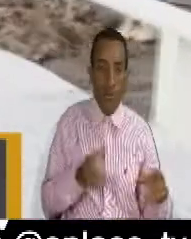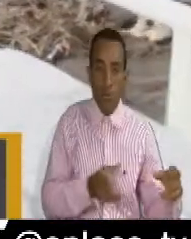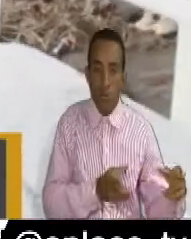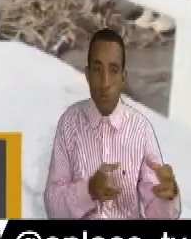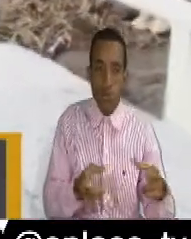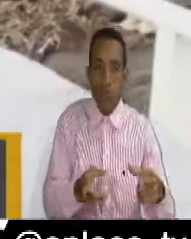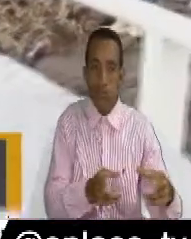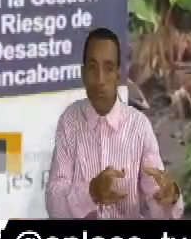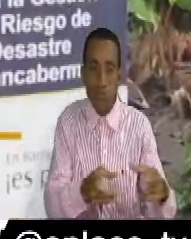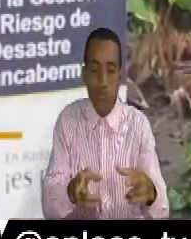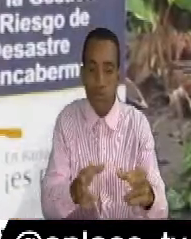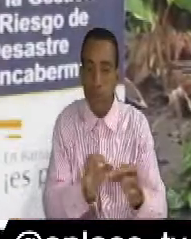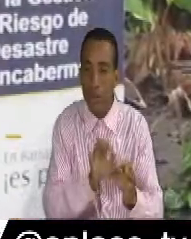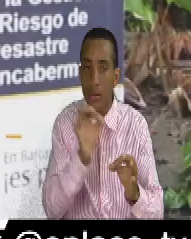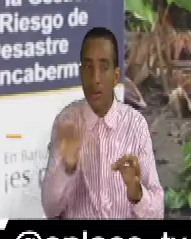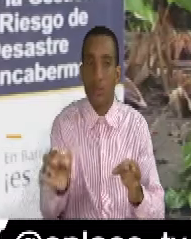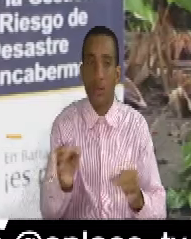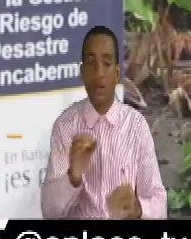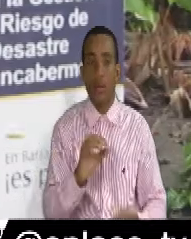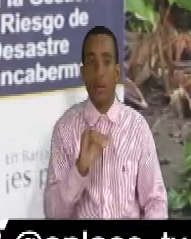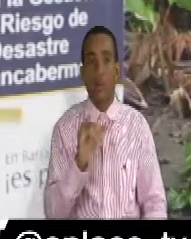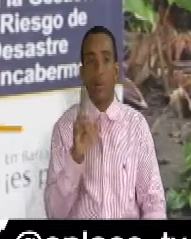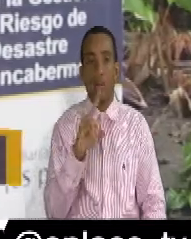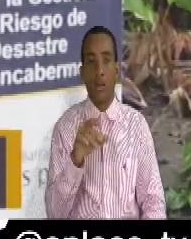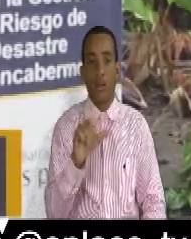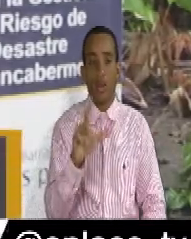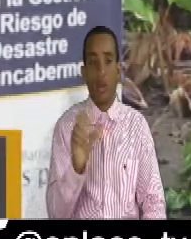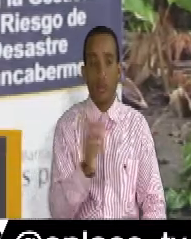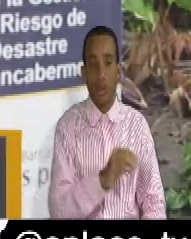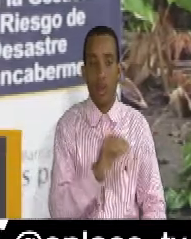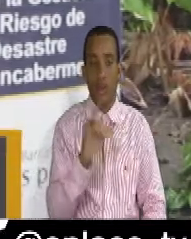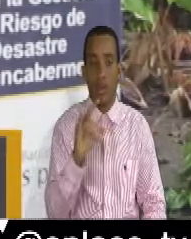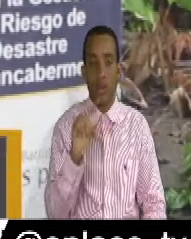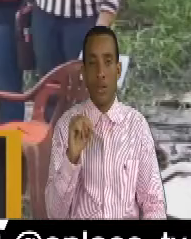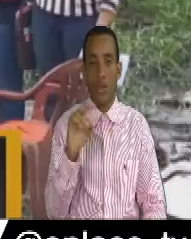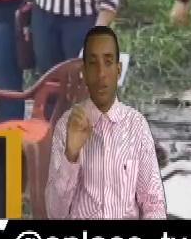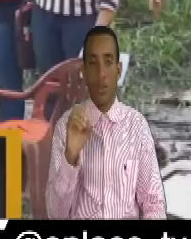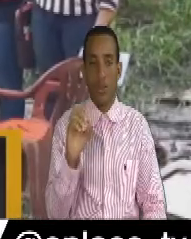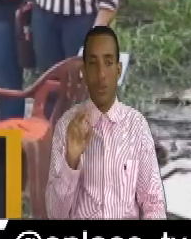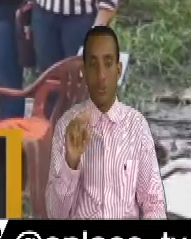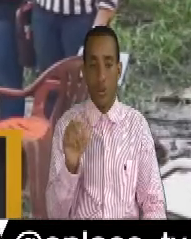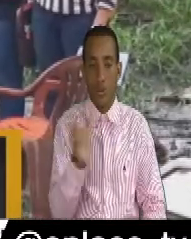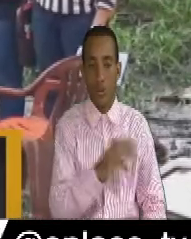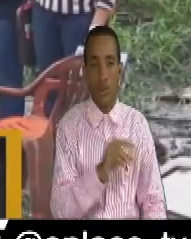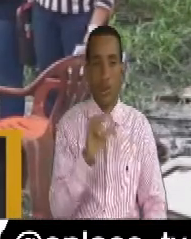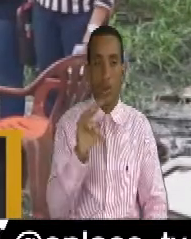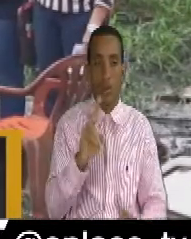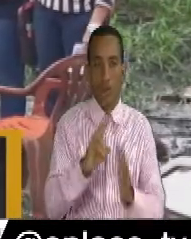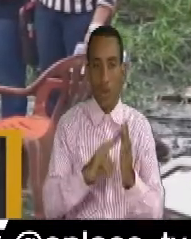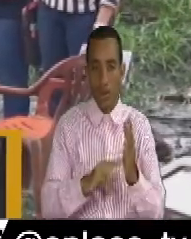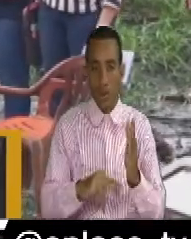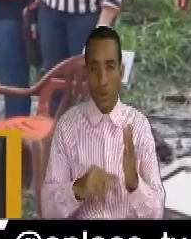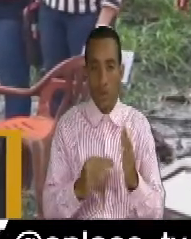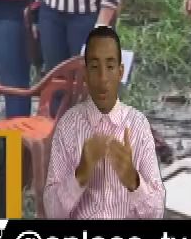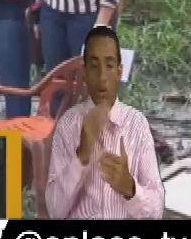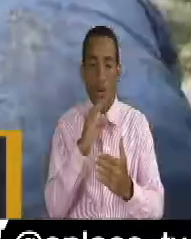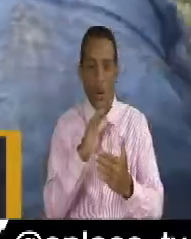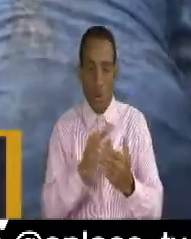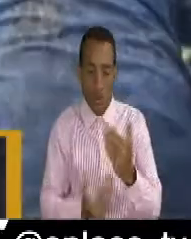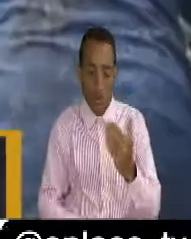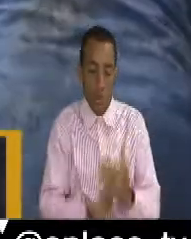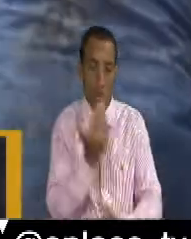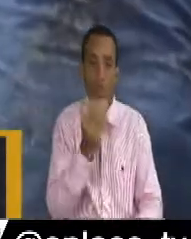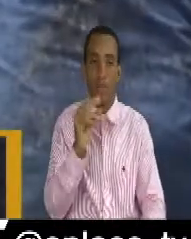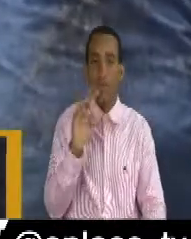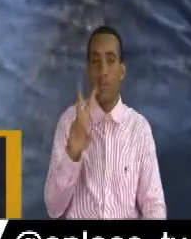Isla, La Unión y Nueva Venecia, el Consejo Municipal para la Gestión del Riesgo y Desastres y con el apoyo de Impala Terminals llevó a cabo entrega